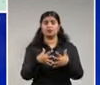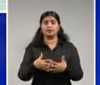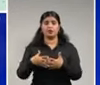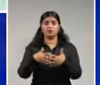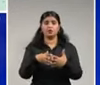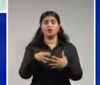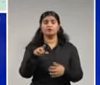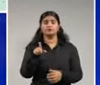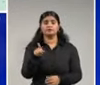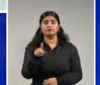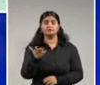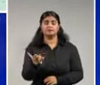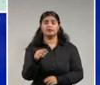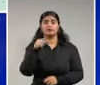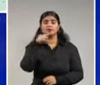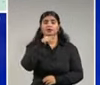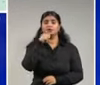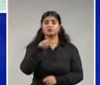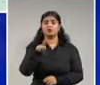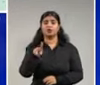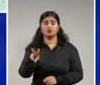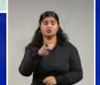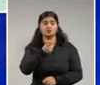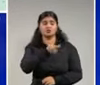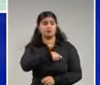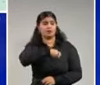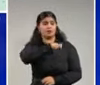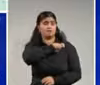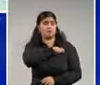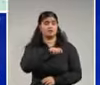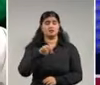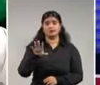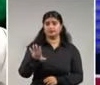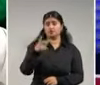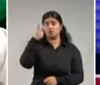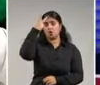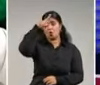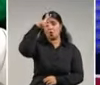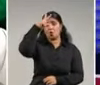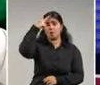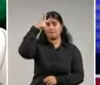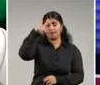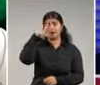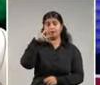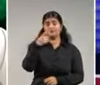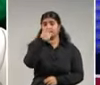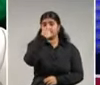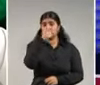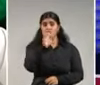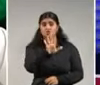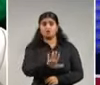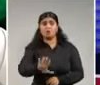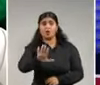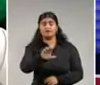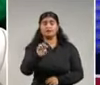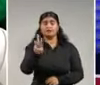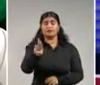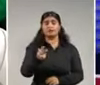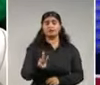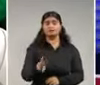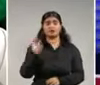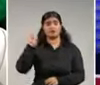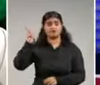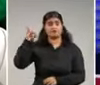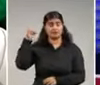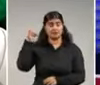17, Rusia 12, España 5, México y Sudáfrica 3 cada uno, Francia y